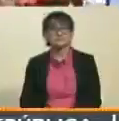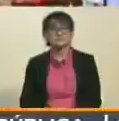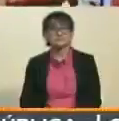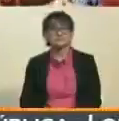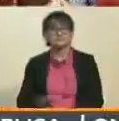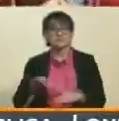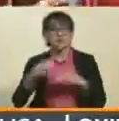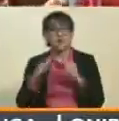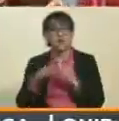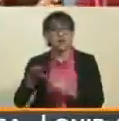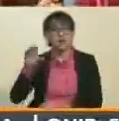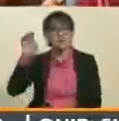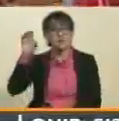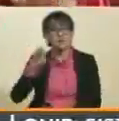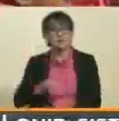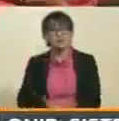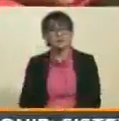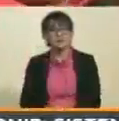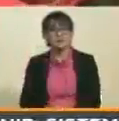Hogares de la patria.